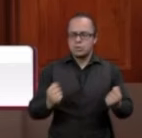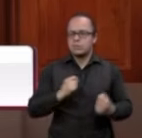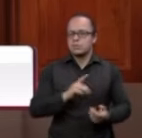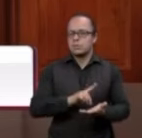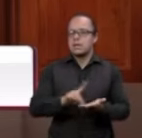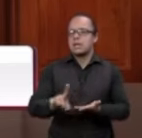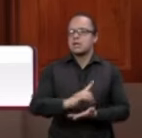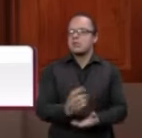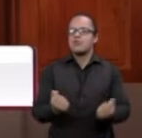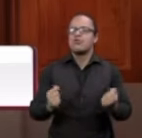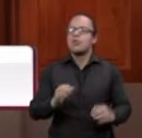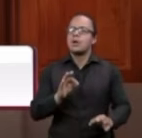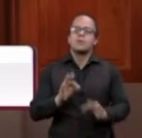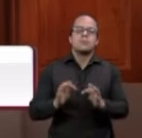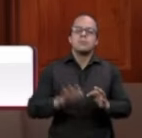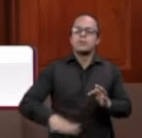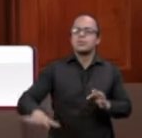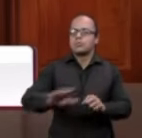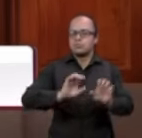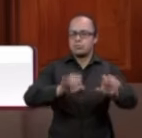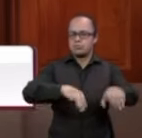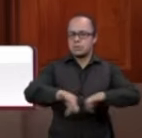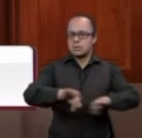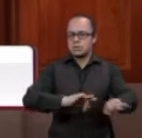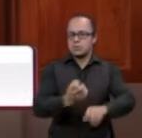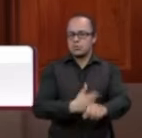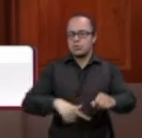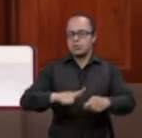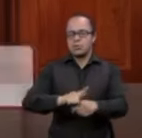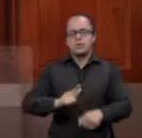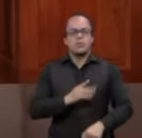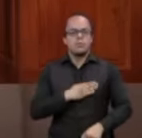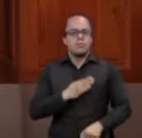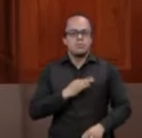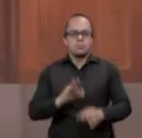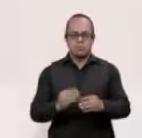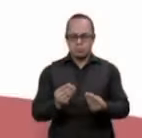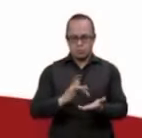creación de empleos y bienestar social. Muchas gracias, Marisol, por su atención.